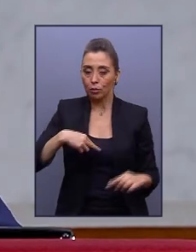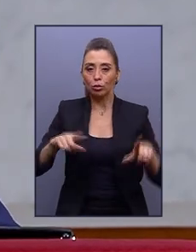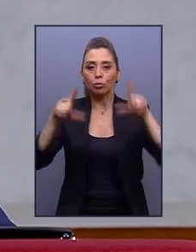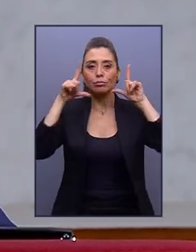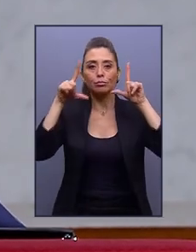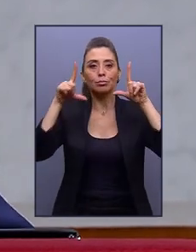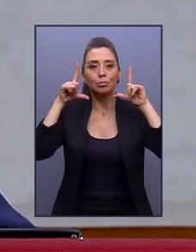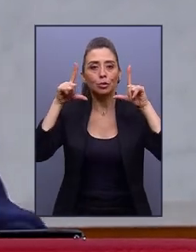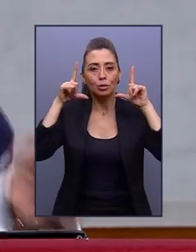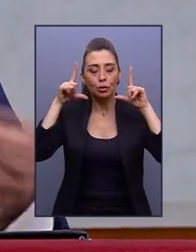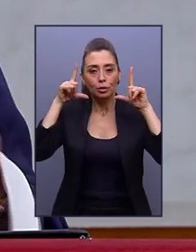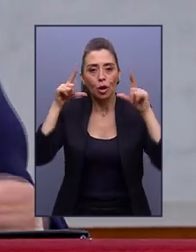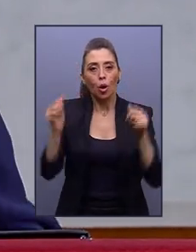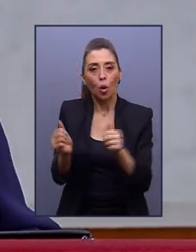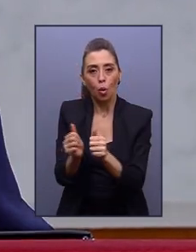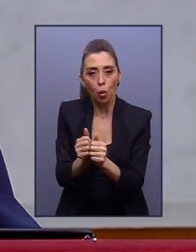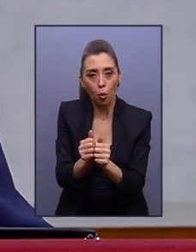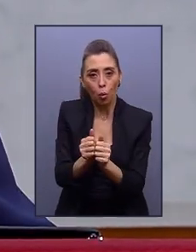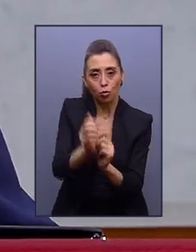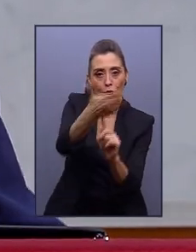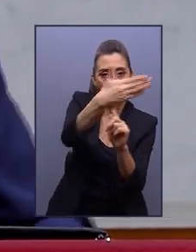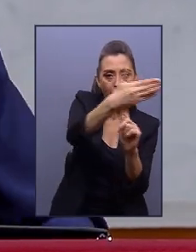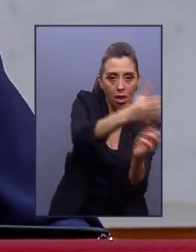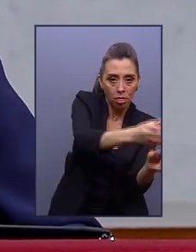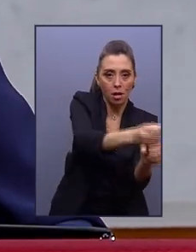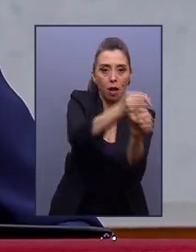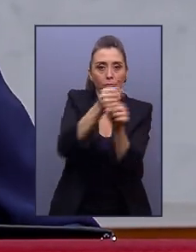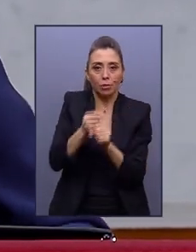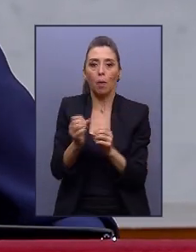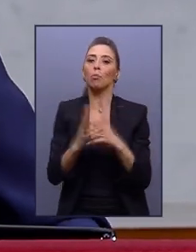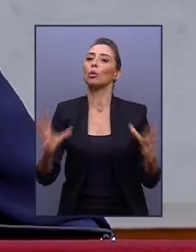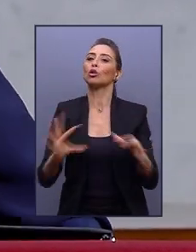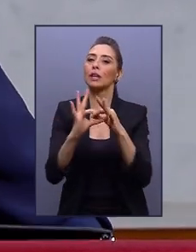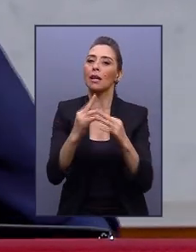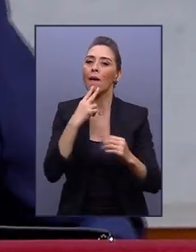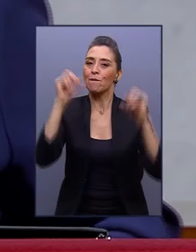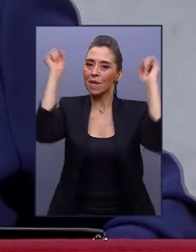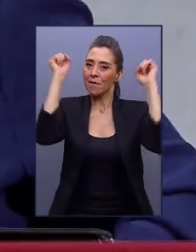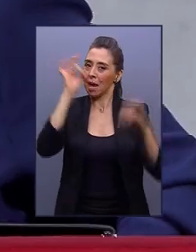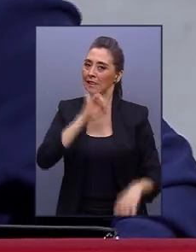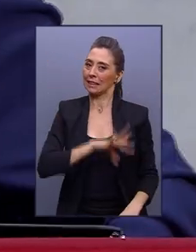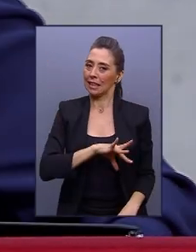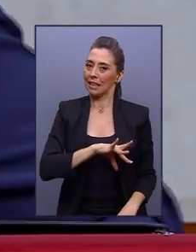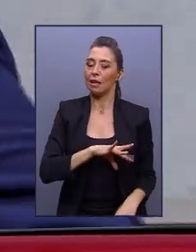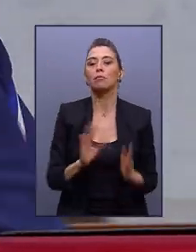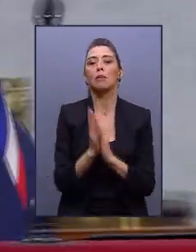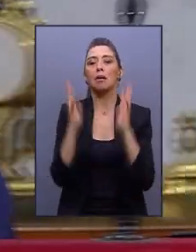protagonista. Tomemos juntos esta bandera. Muchas gracias. ¡Viva Chile! ¡Viva Chile!